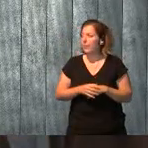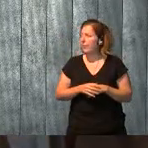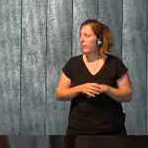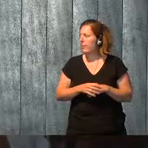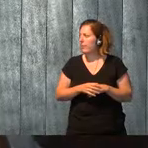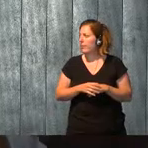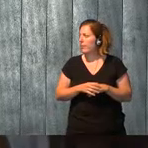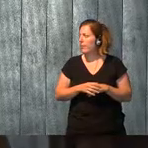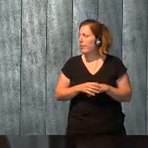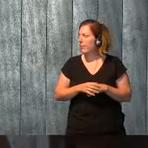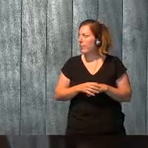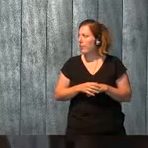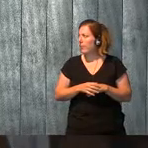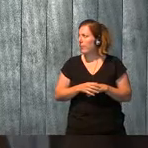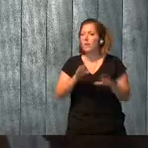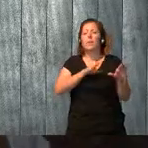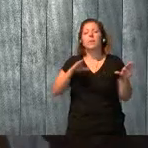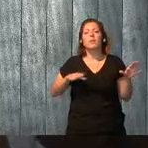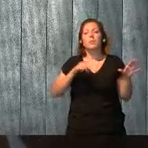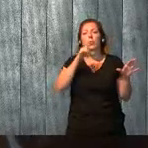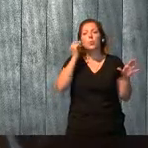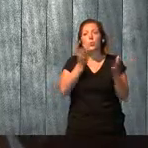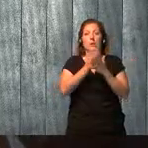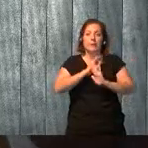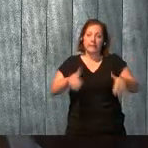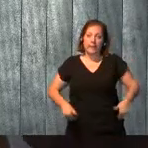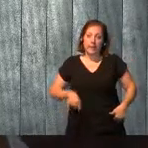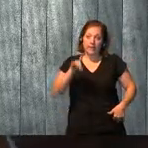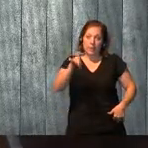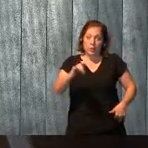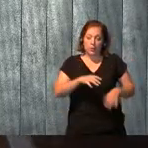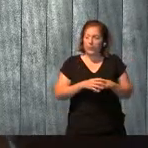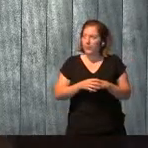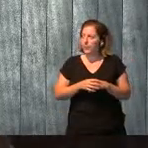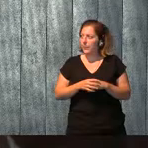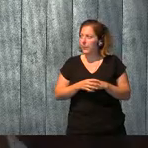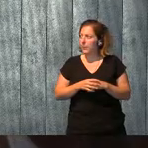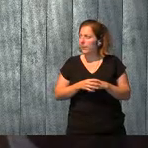Alors, Madame, Messieurs, je voudrais poser une dernière question pour terminer ce mini-sommet,